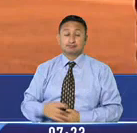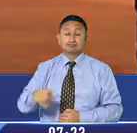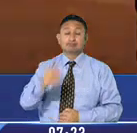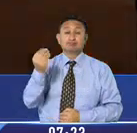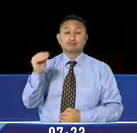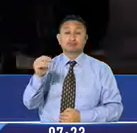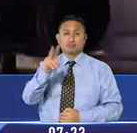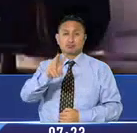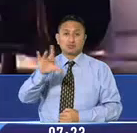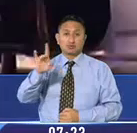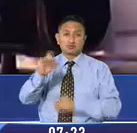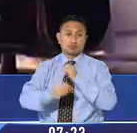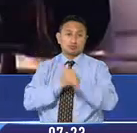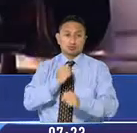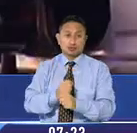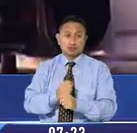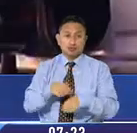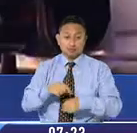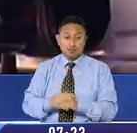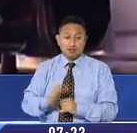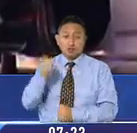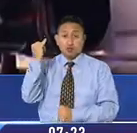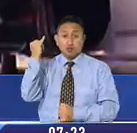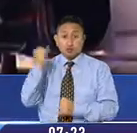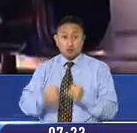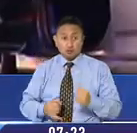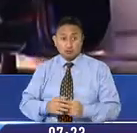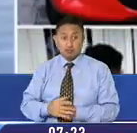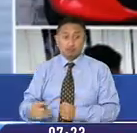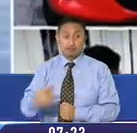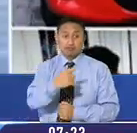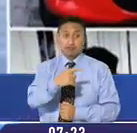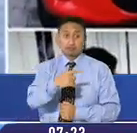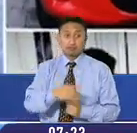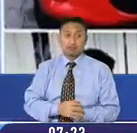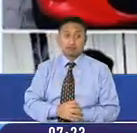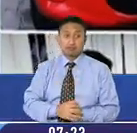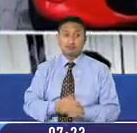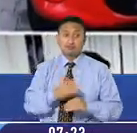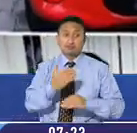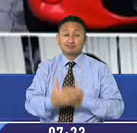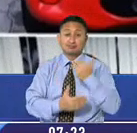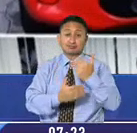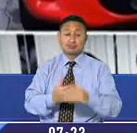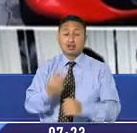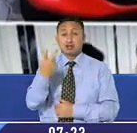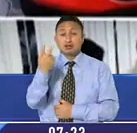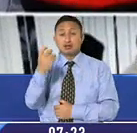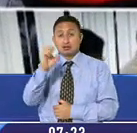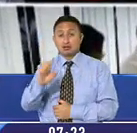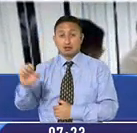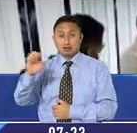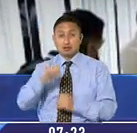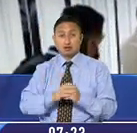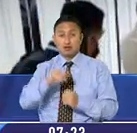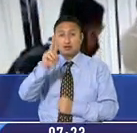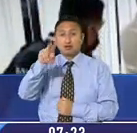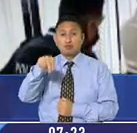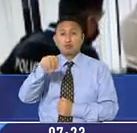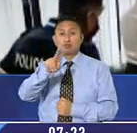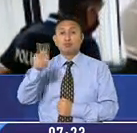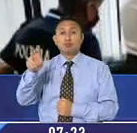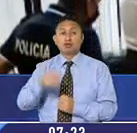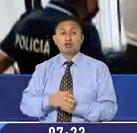28 años. Y el último caso que guarda una excepción. Registrado días después, el 12 de enero de 2022, el